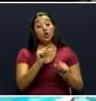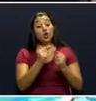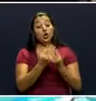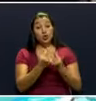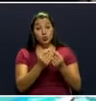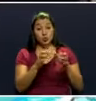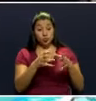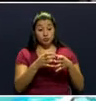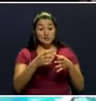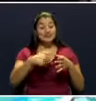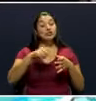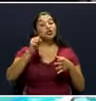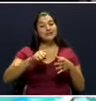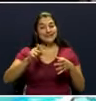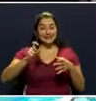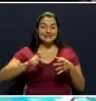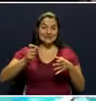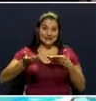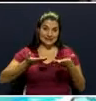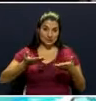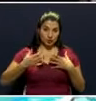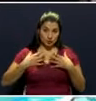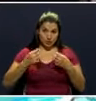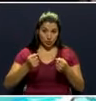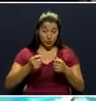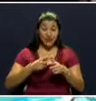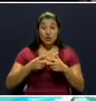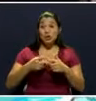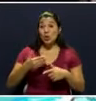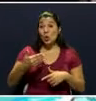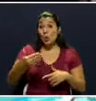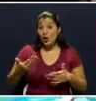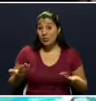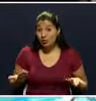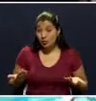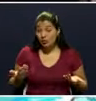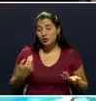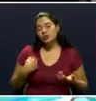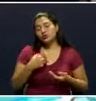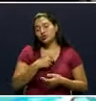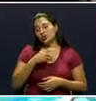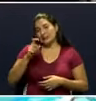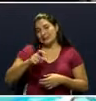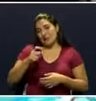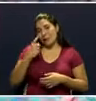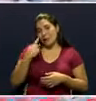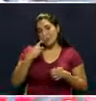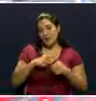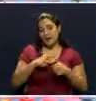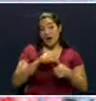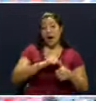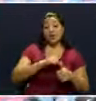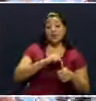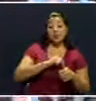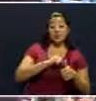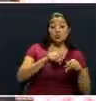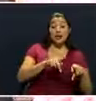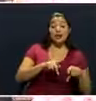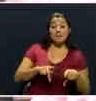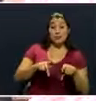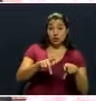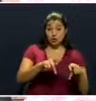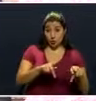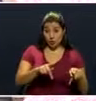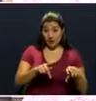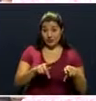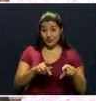población que sí va a requerir los servicios. Entonces, ¿cuándo va a hacer eso? Efectivamente, necesitamos ver cómo la población va comportándose con